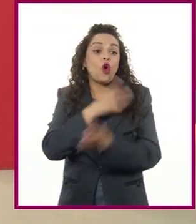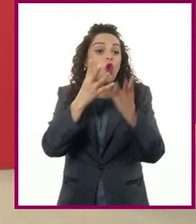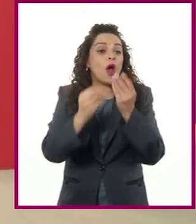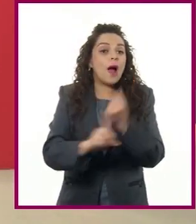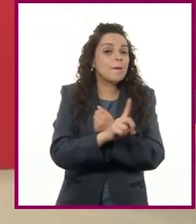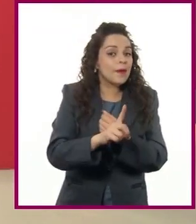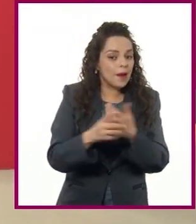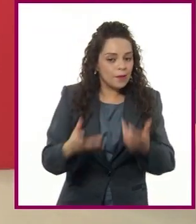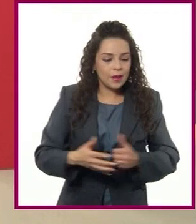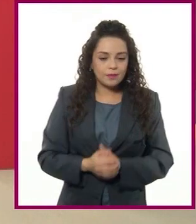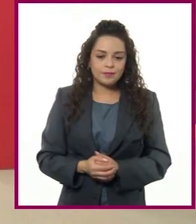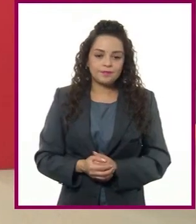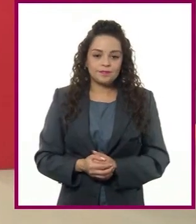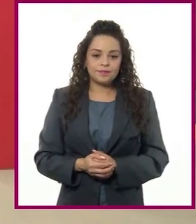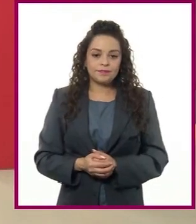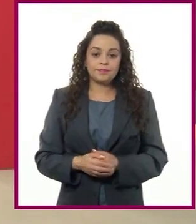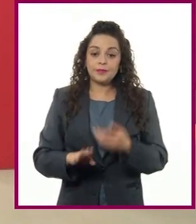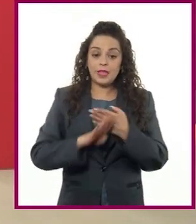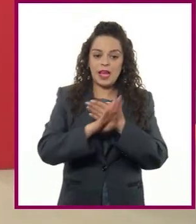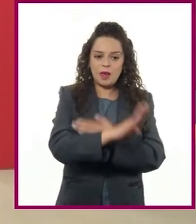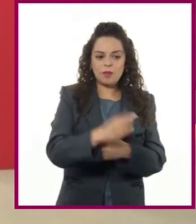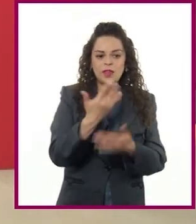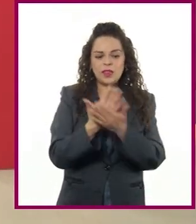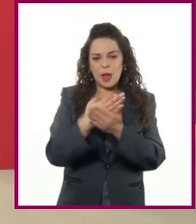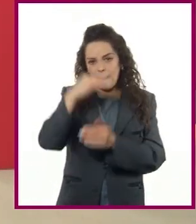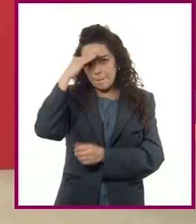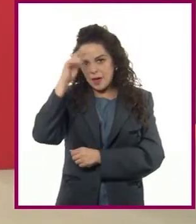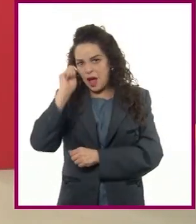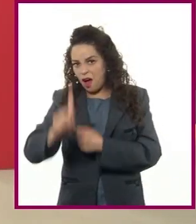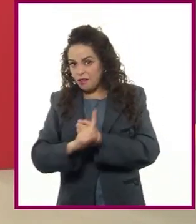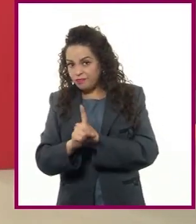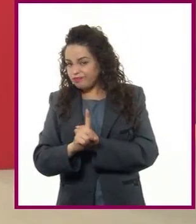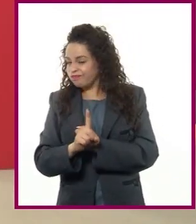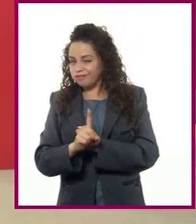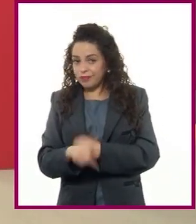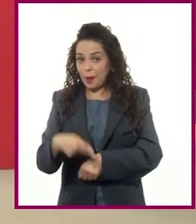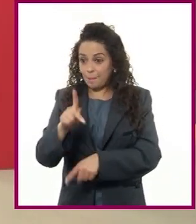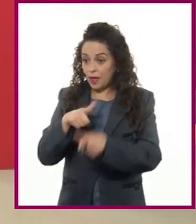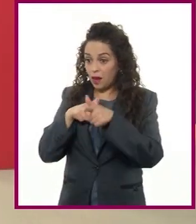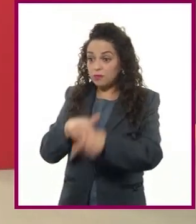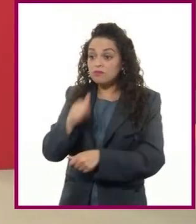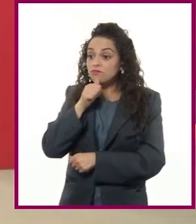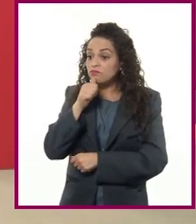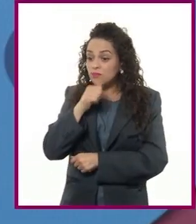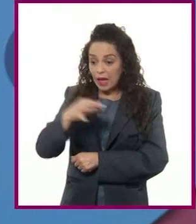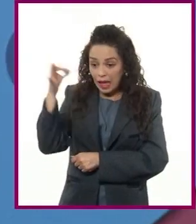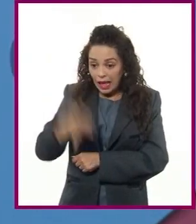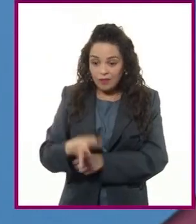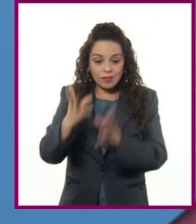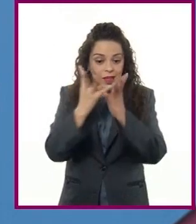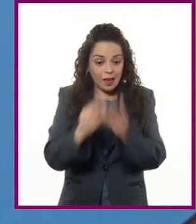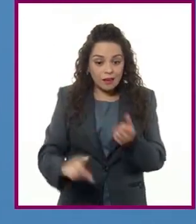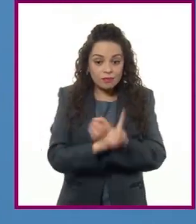o pensar en el conflicto. El conflicto continúa sin una solución efectiva.